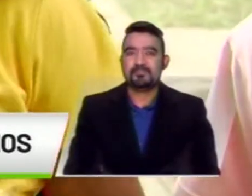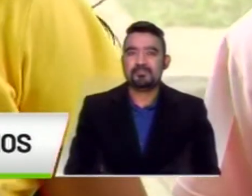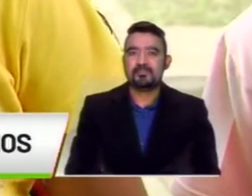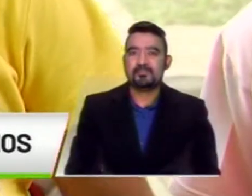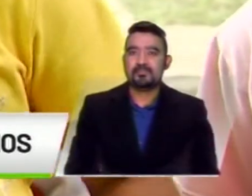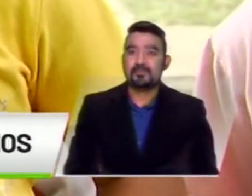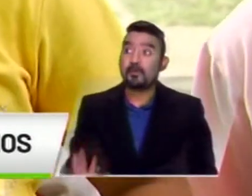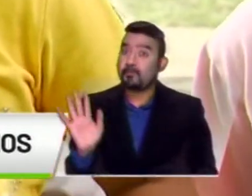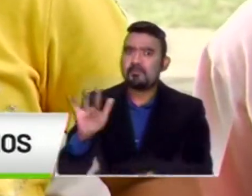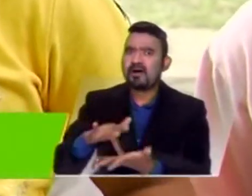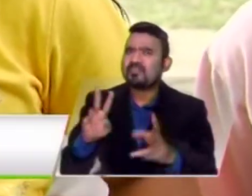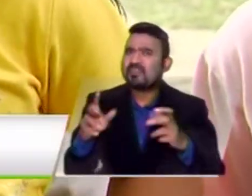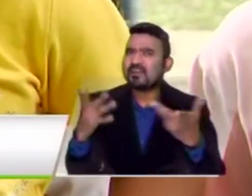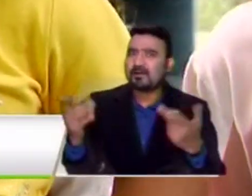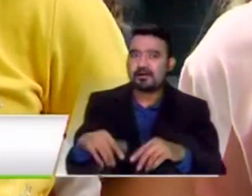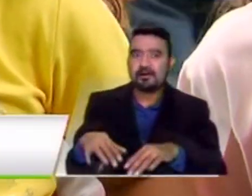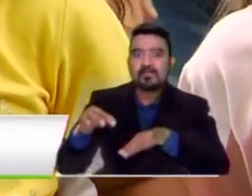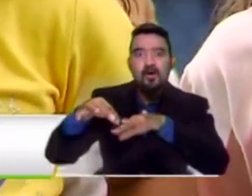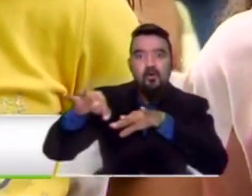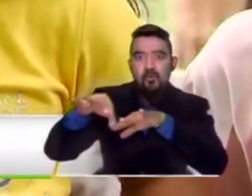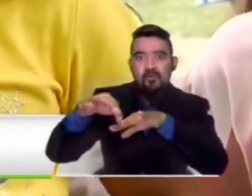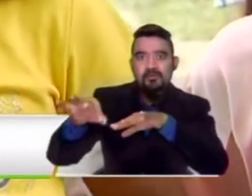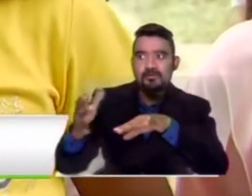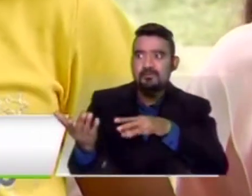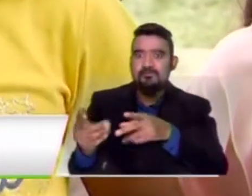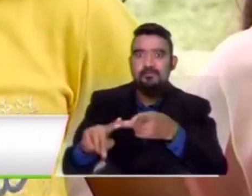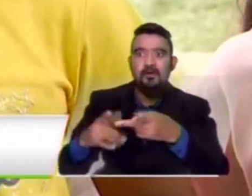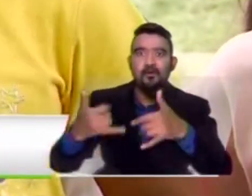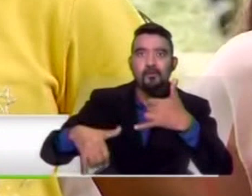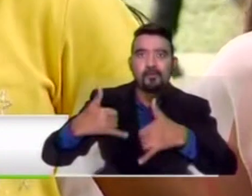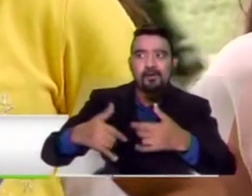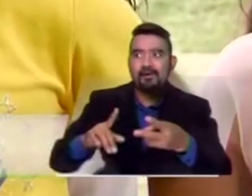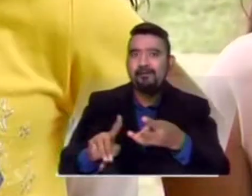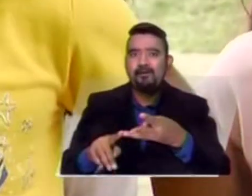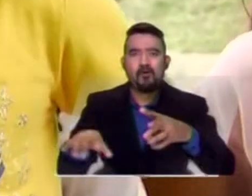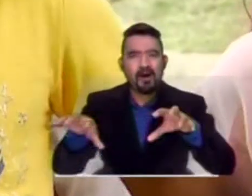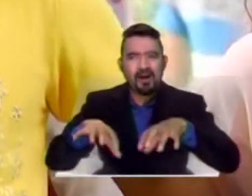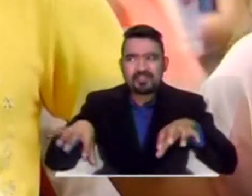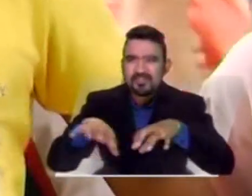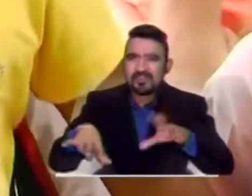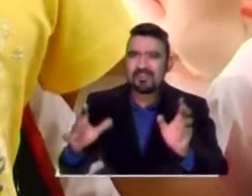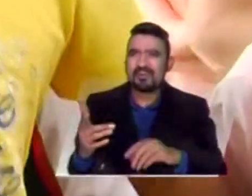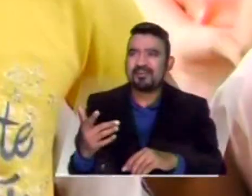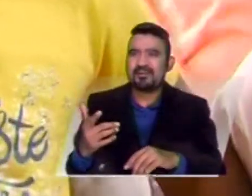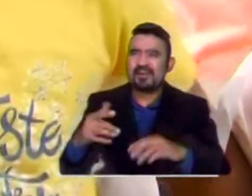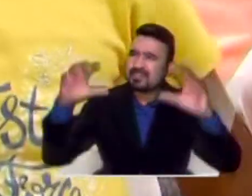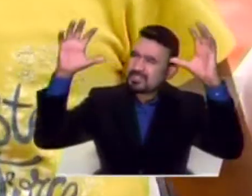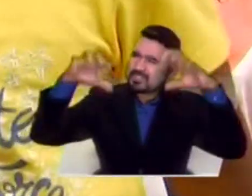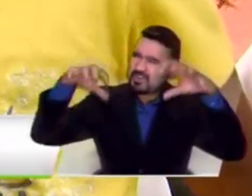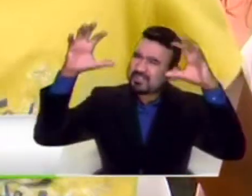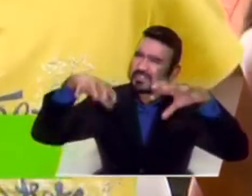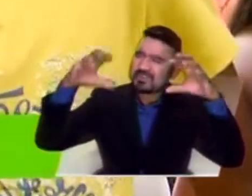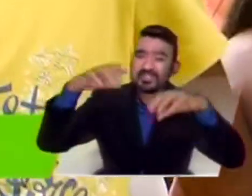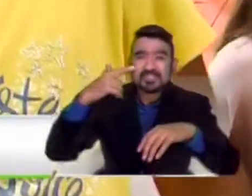las uñas, actividades, jugar y que nos mojemos y estar juntos.